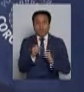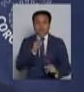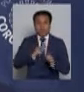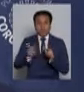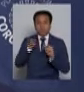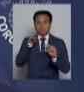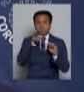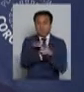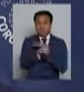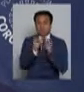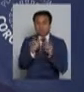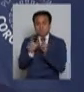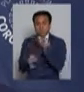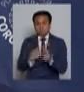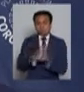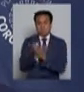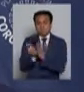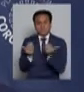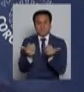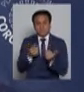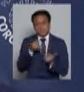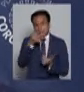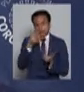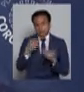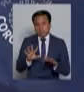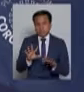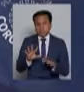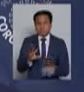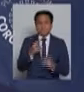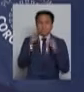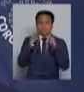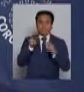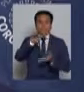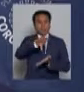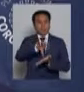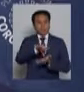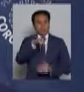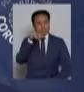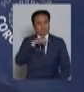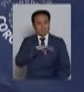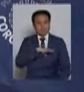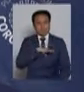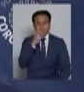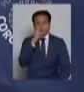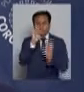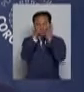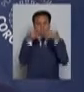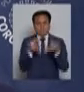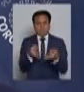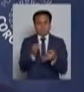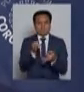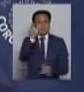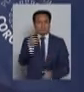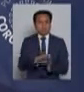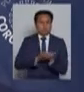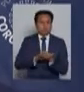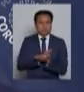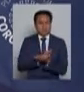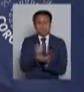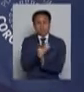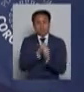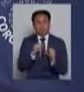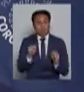tratarlos a todos los que necesiten, ya lo he mencionado. Vemos al país como un total, vale decir, si una persona no